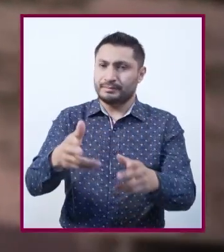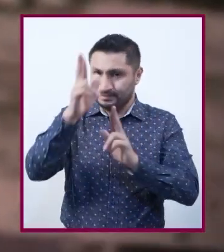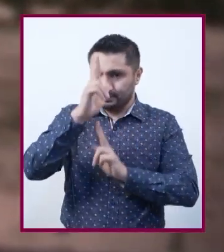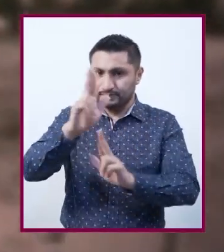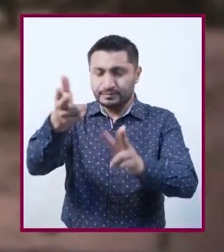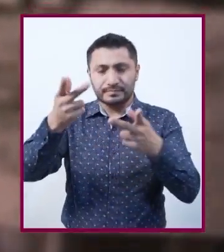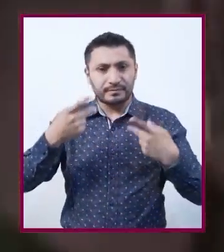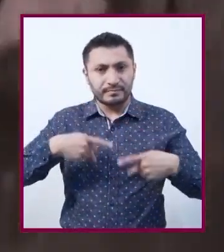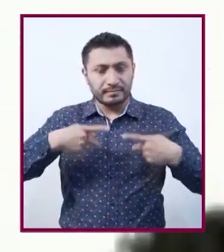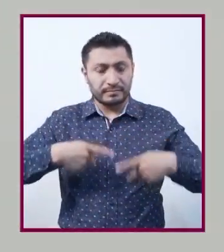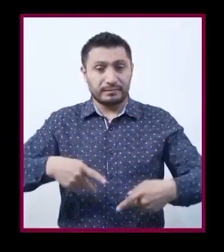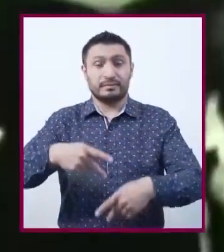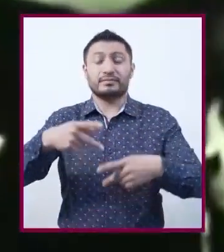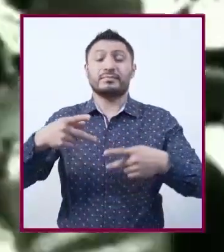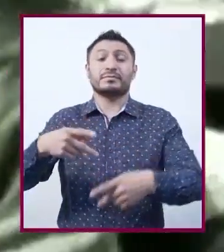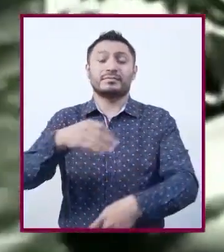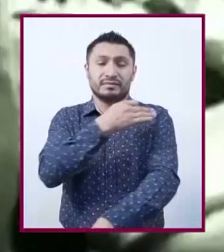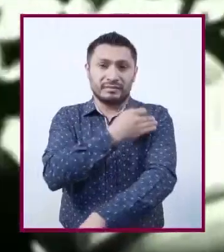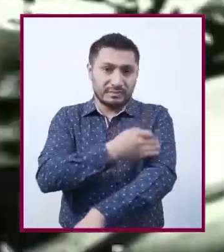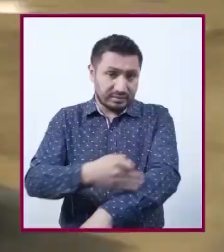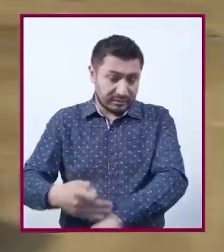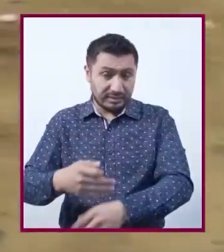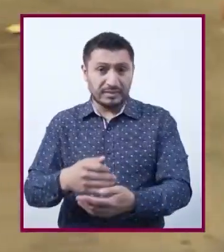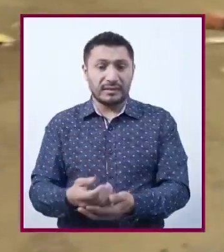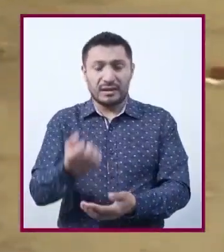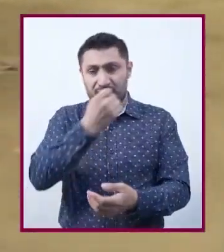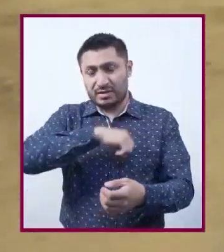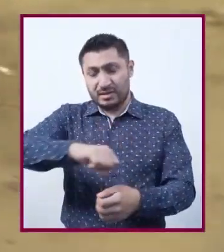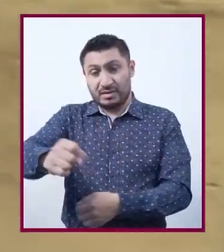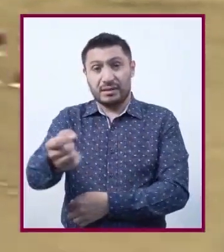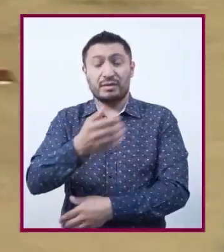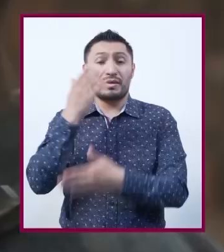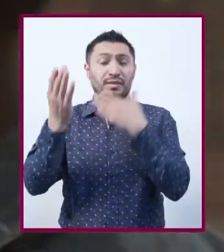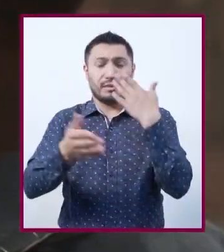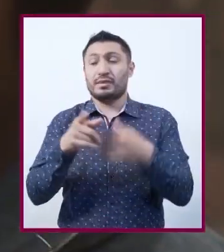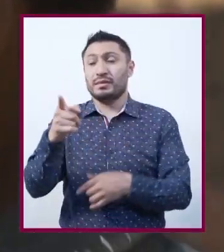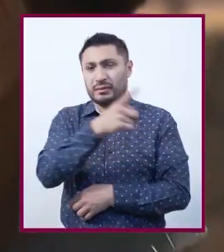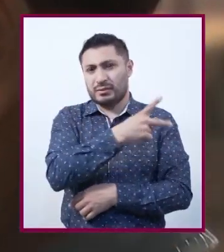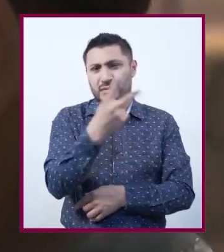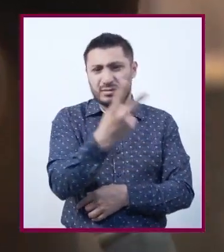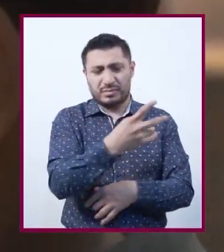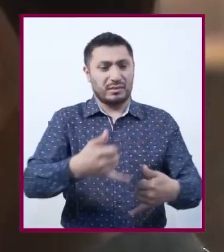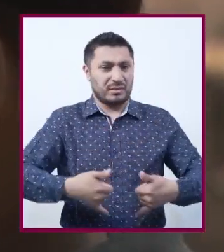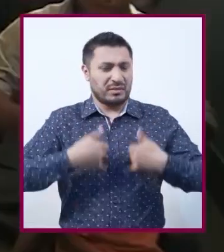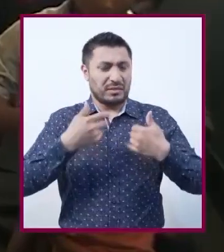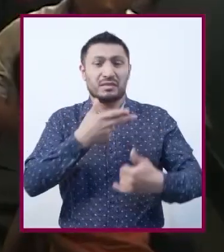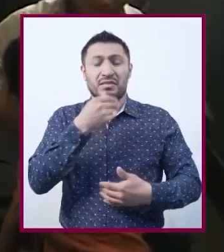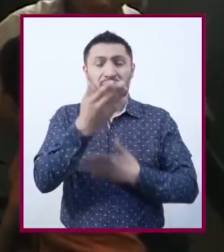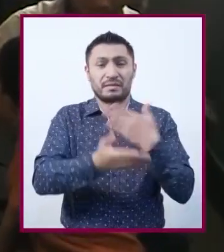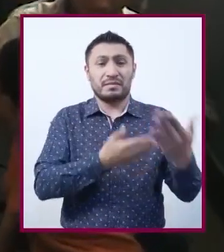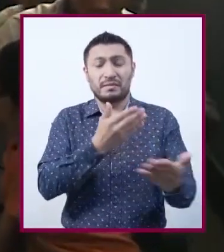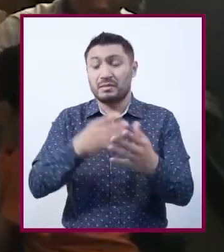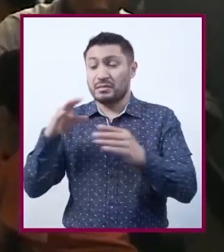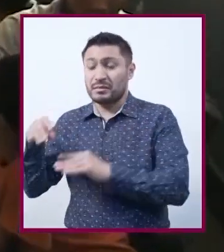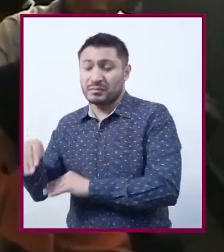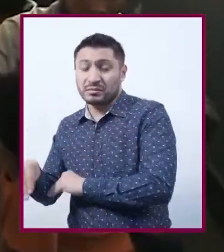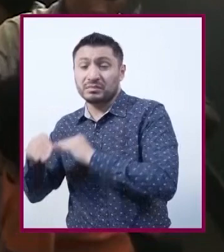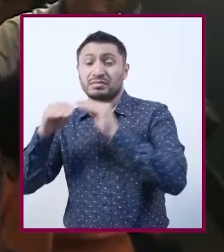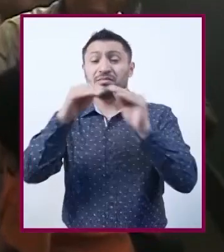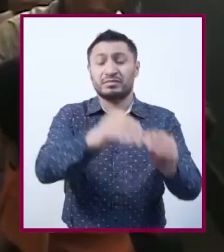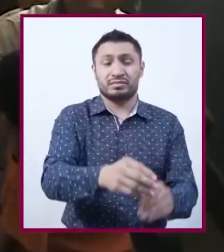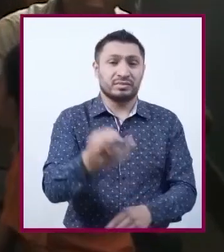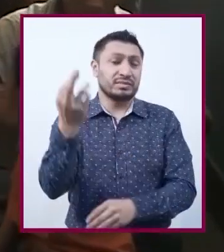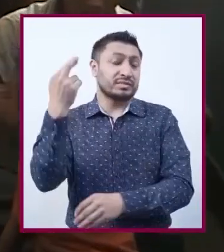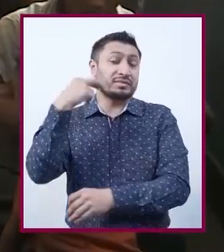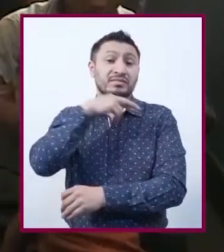haciéndose famoso mediante sus estudios. Los jóvenes caballeros decidieron llevarse a Tomás y, al poco tiempo, el joven